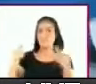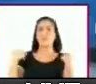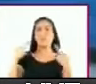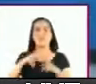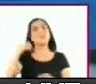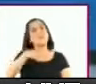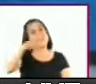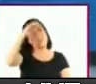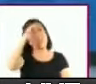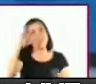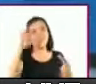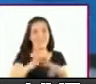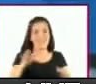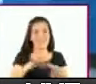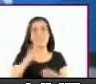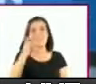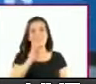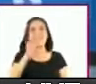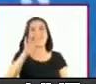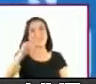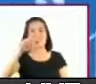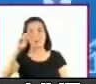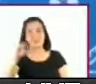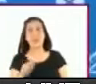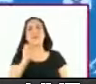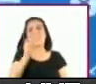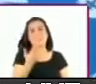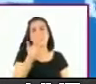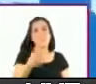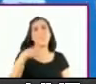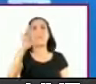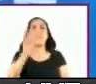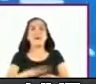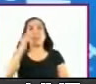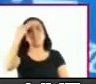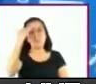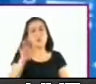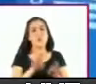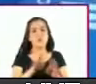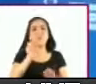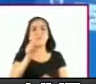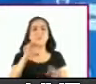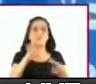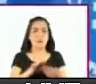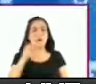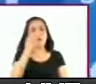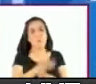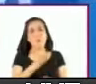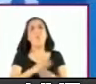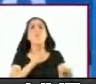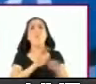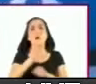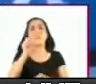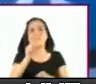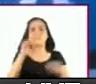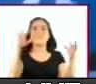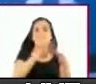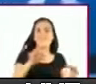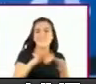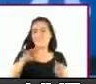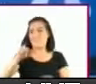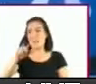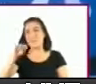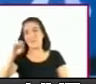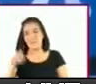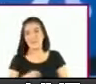Pienso que el procedimiento de Claudia, aunque es correcto, nos llevaría más tiempo, por lo que coincido más con el procedimiento de Mateo. Así